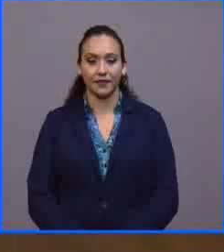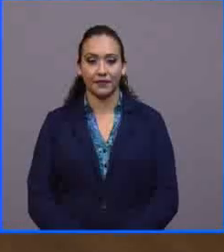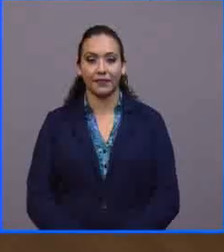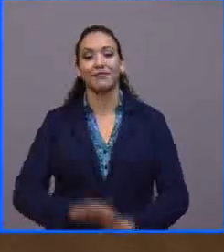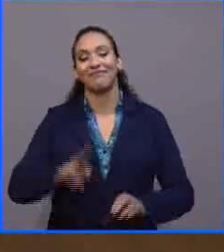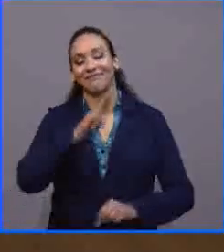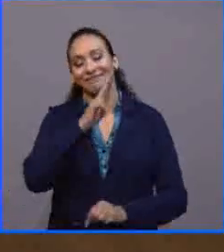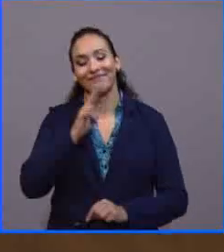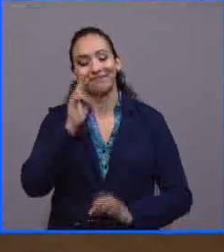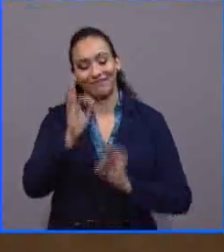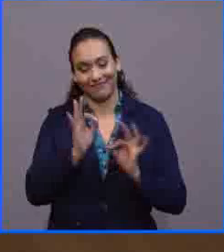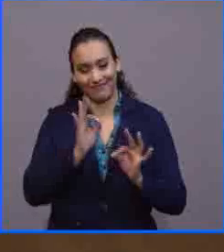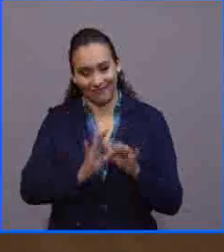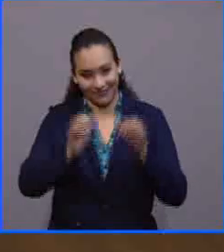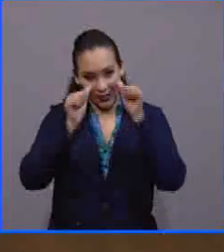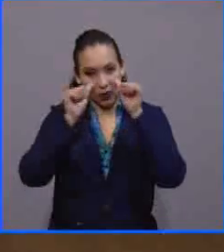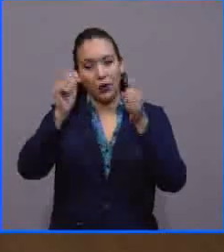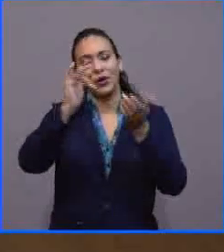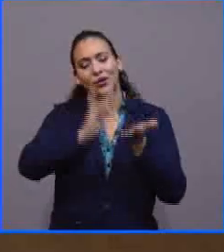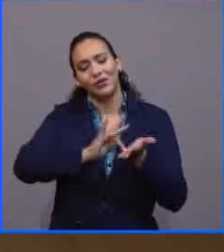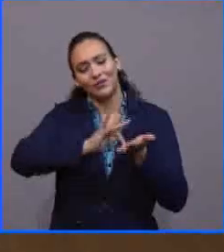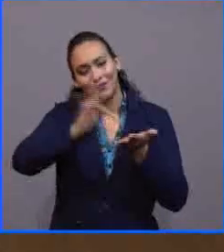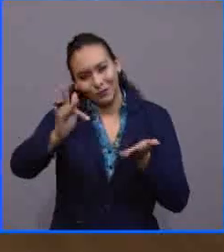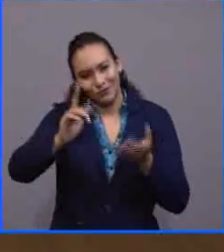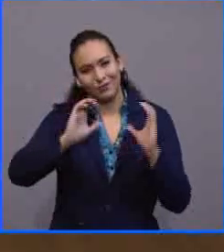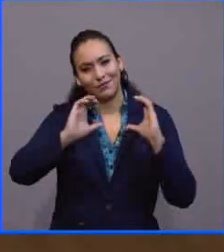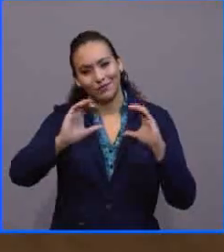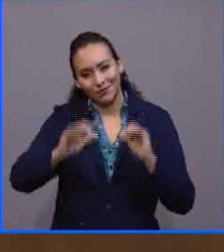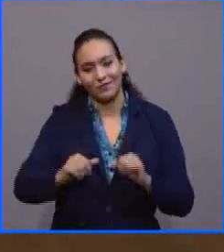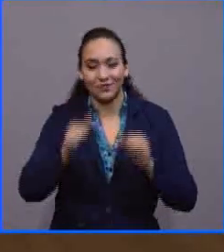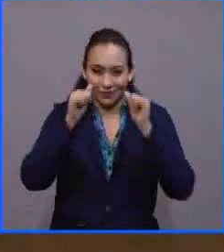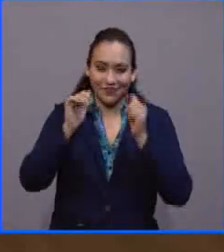Y ya nos vamos, como siempre, muchas gracias por haber estado con nosotros.